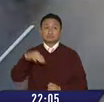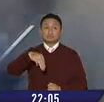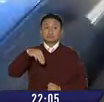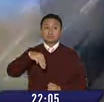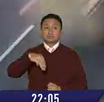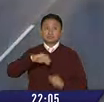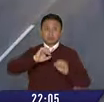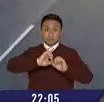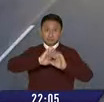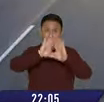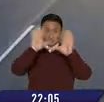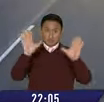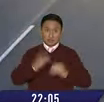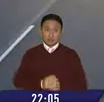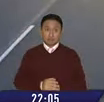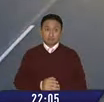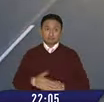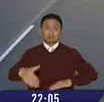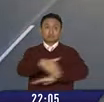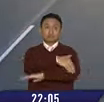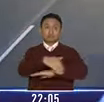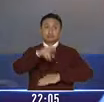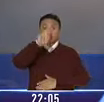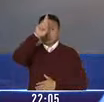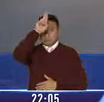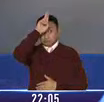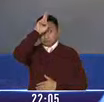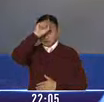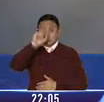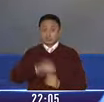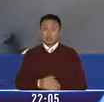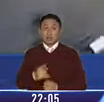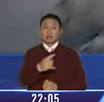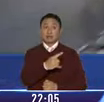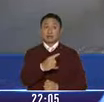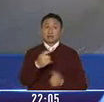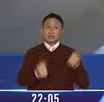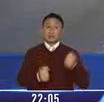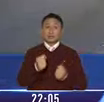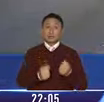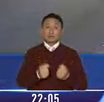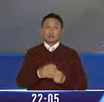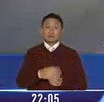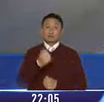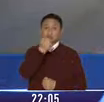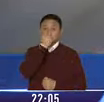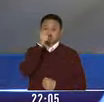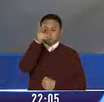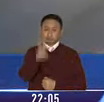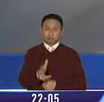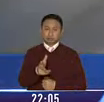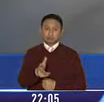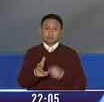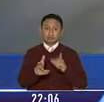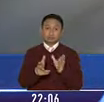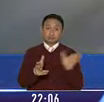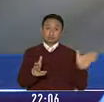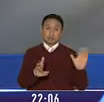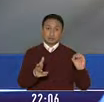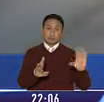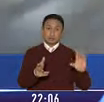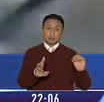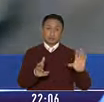con desgracia autopista general rumiñahui un vehículo tipo automóvil rojo se detiene pone las direccionales